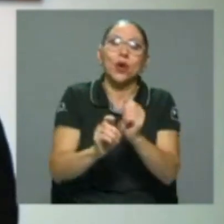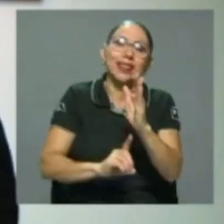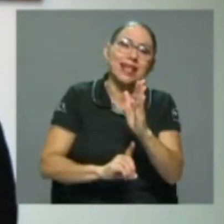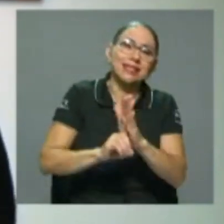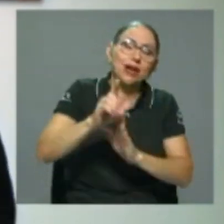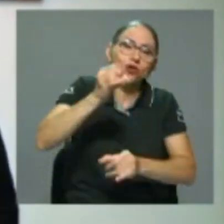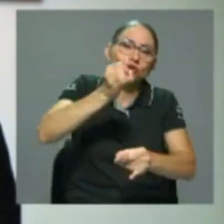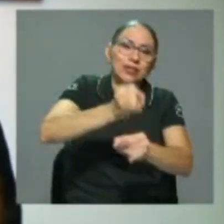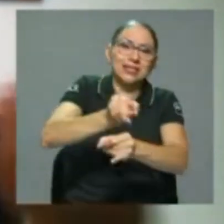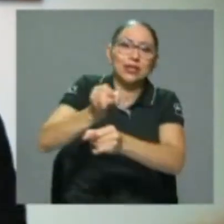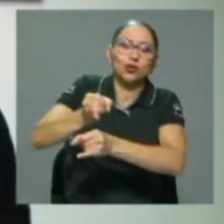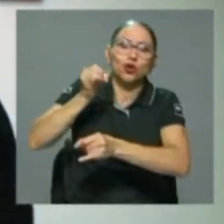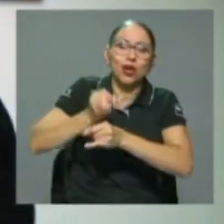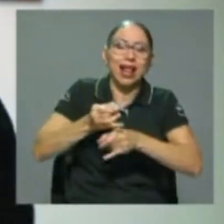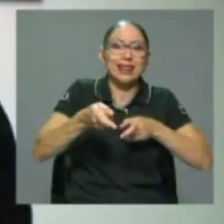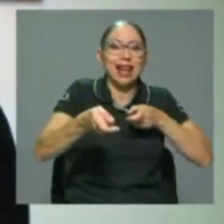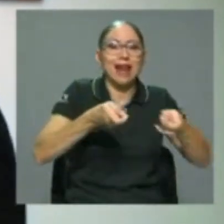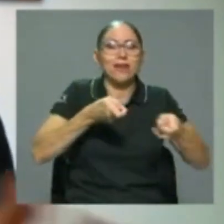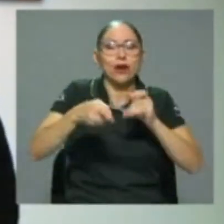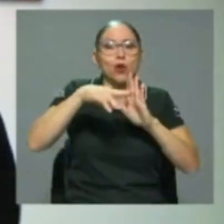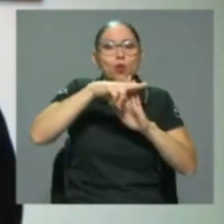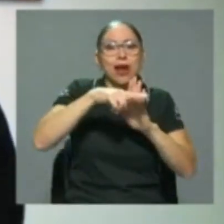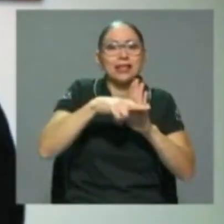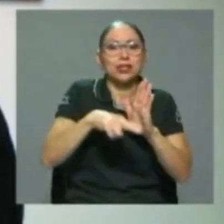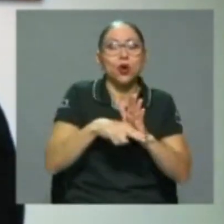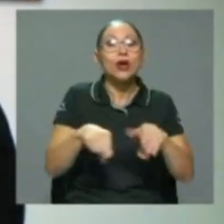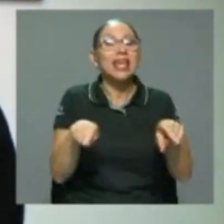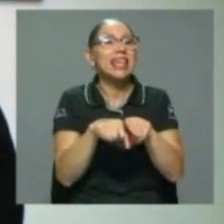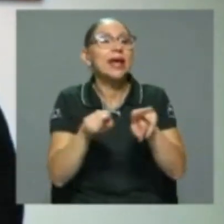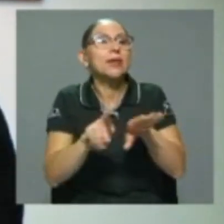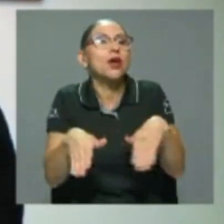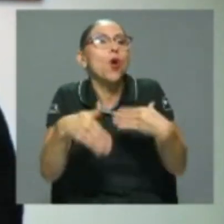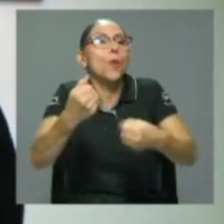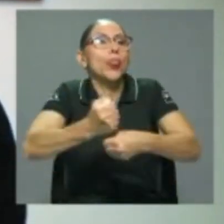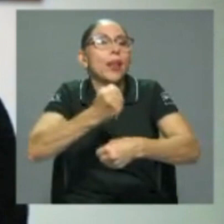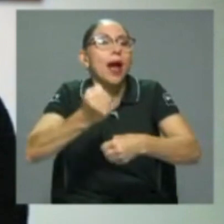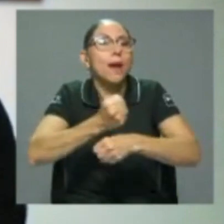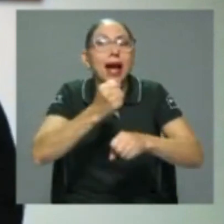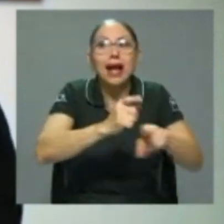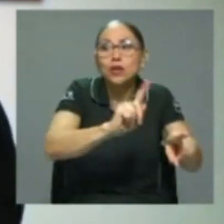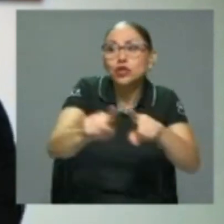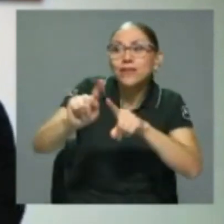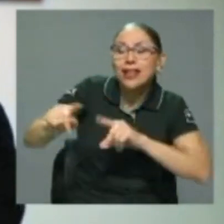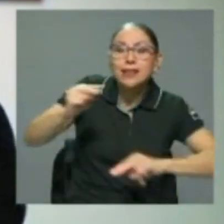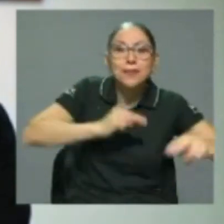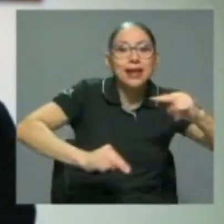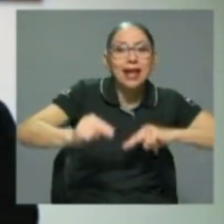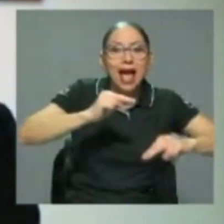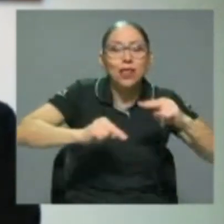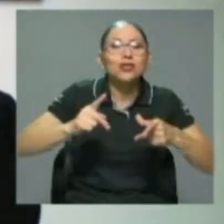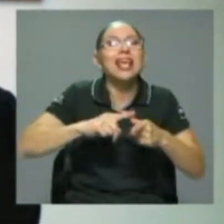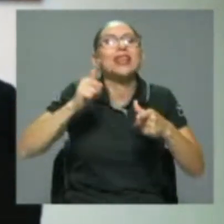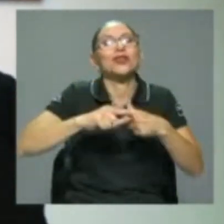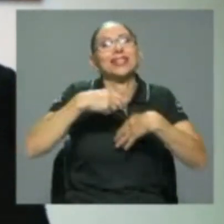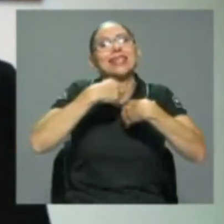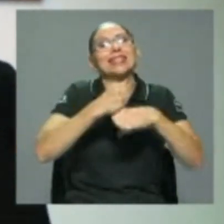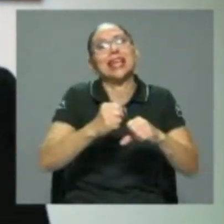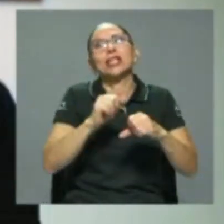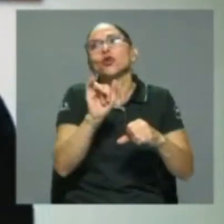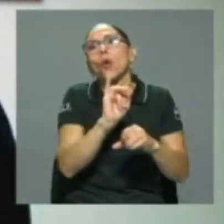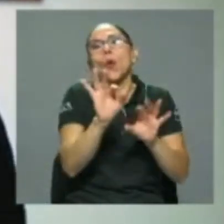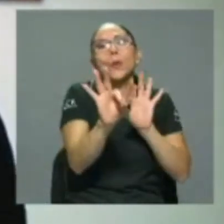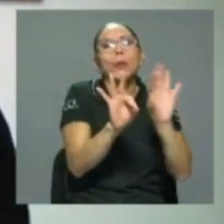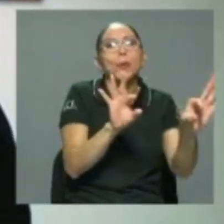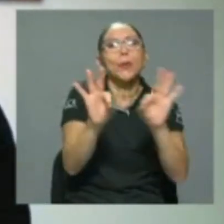la regulación y la operación de los mercados, se llegó a determinar una cierta clasificación, desde